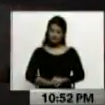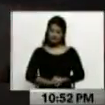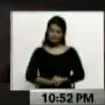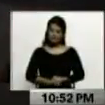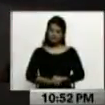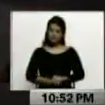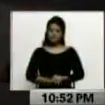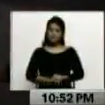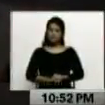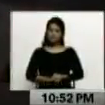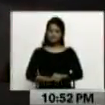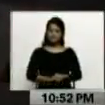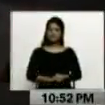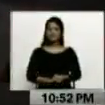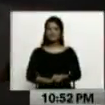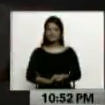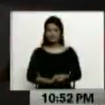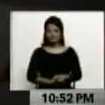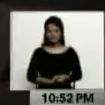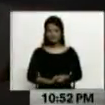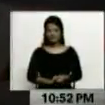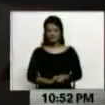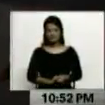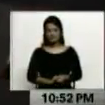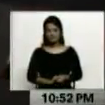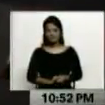viv yo me muero como